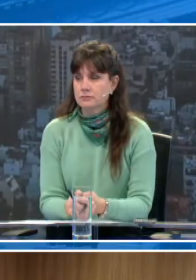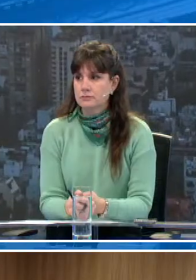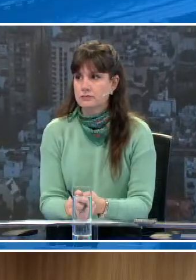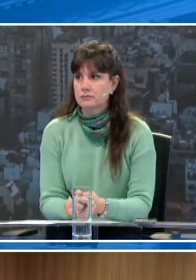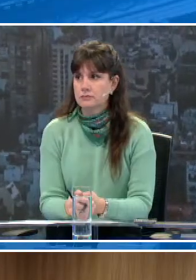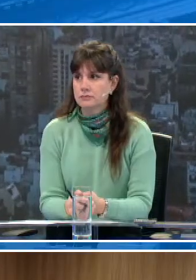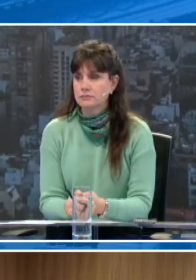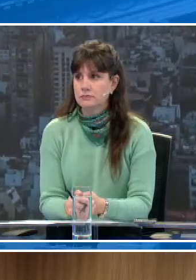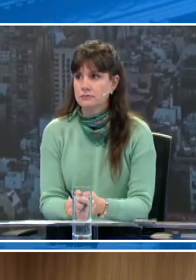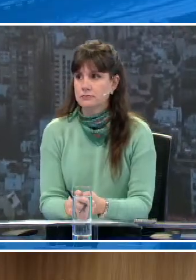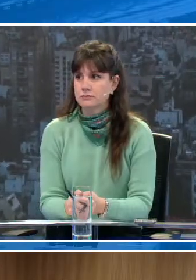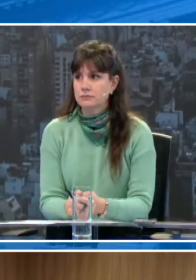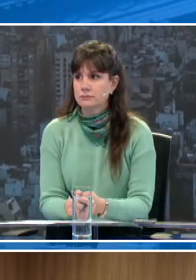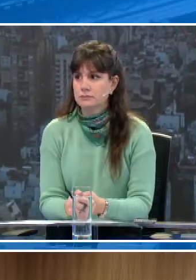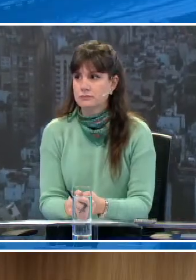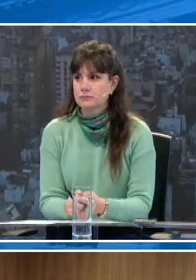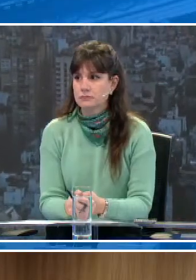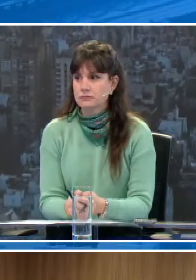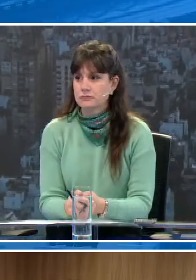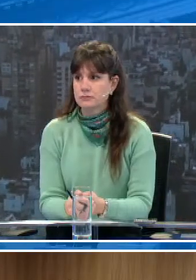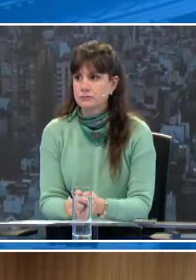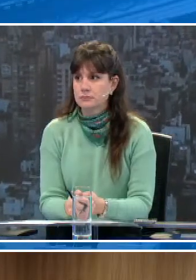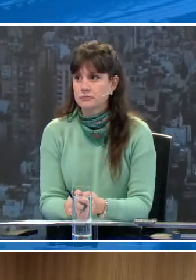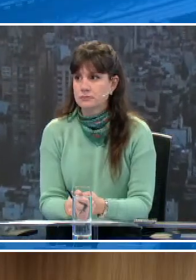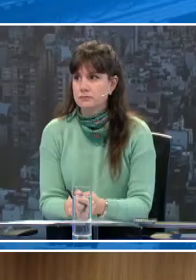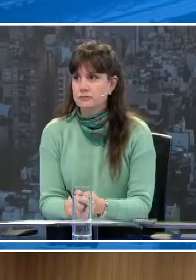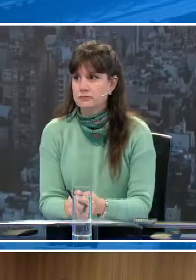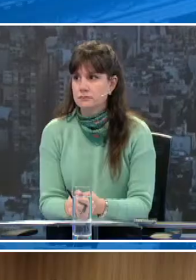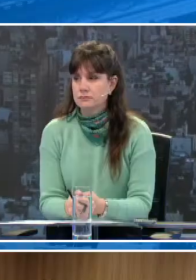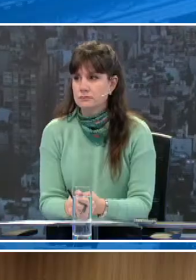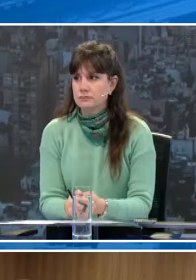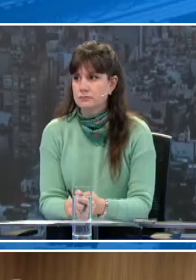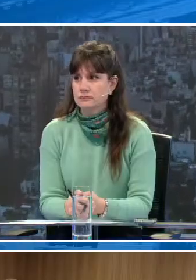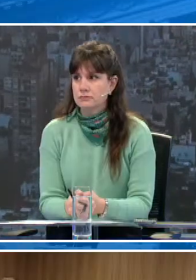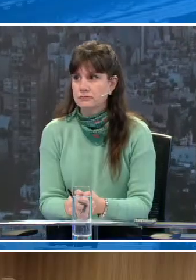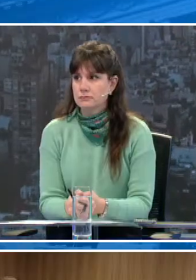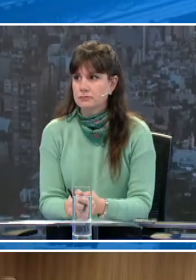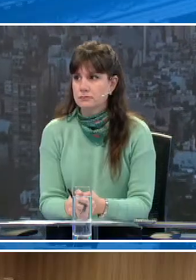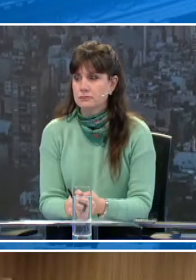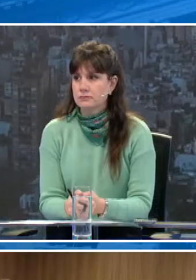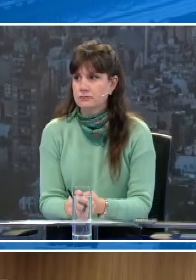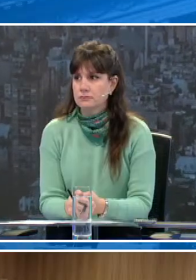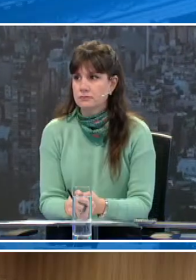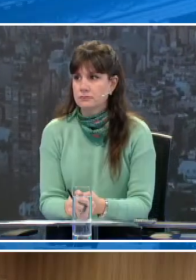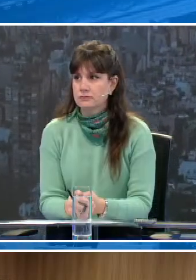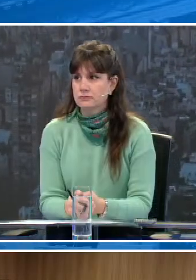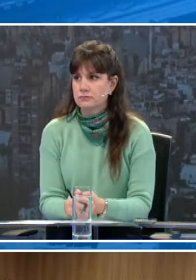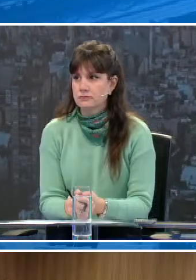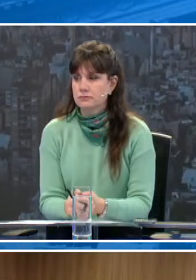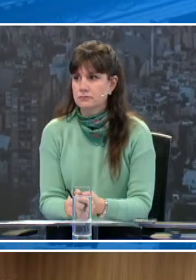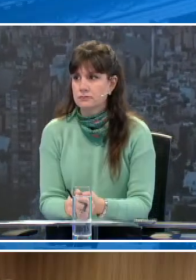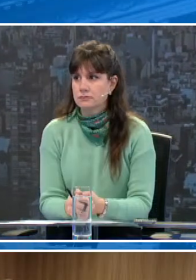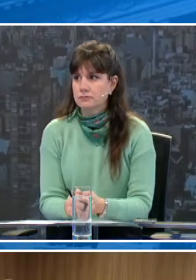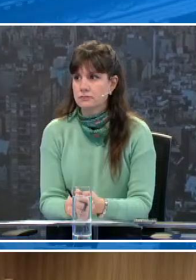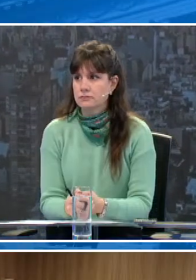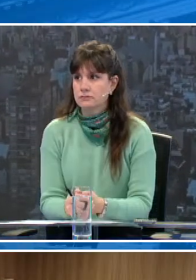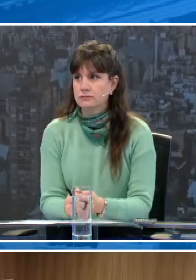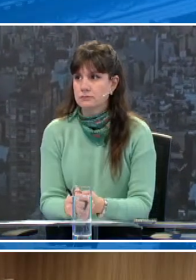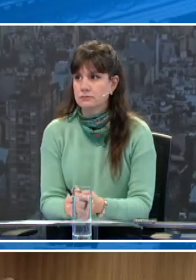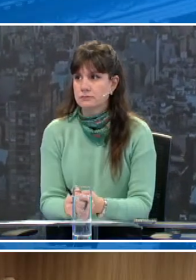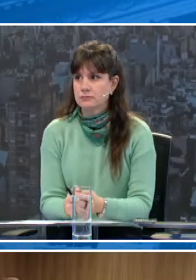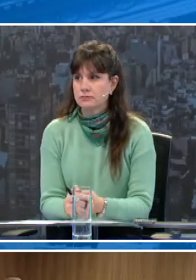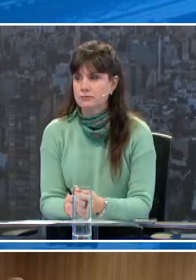forma parte de las negociaciones por los pliegos de la Corte. Pero responde también a eso que vos decís, Pato, 4 años de gobierno al frente de todos